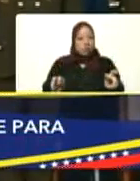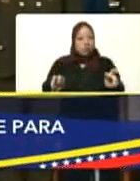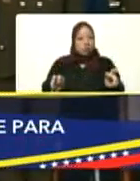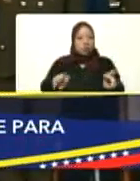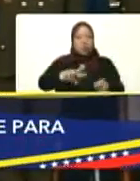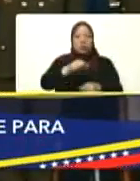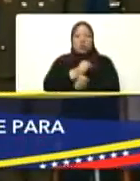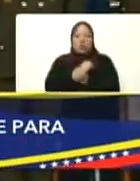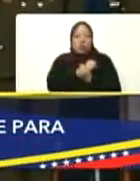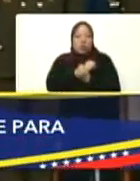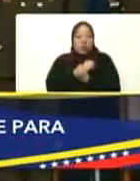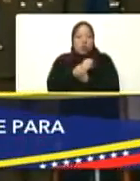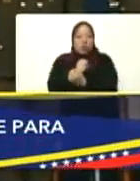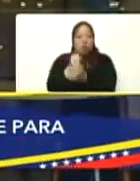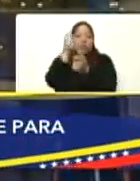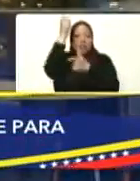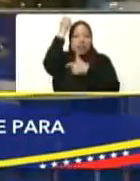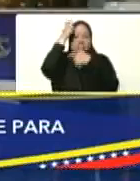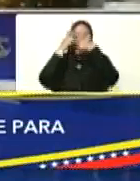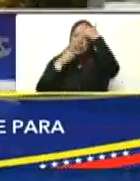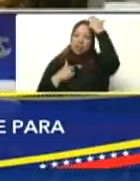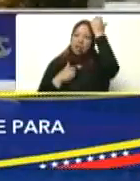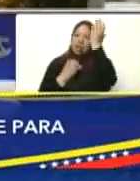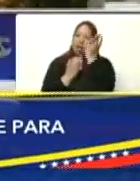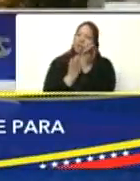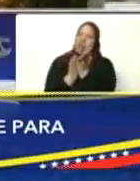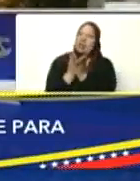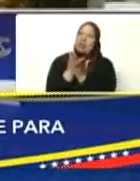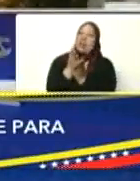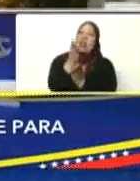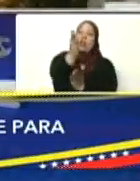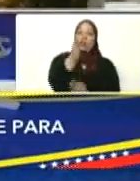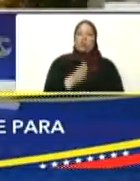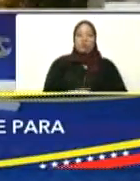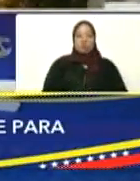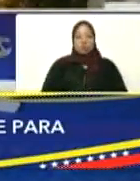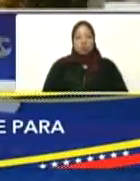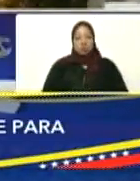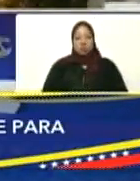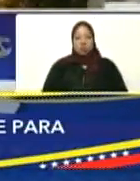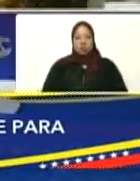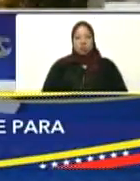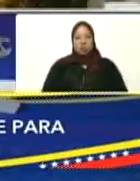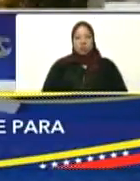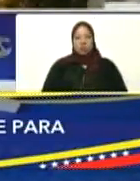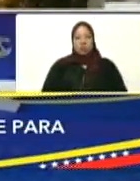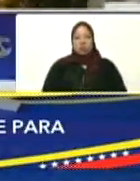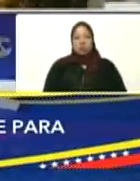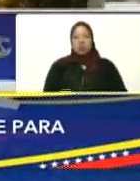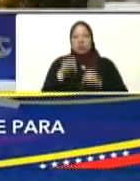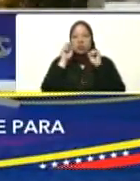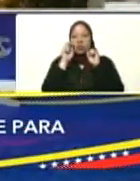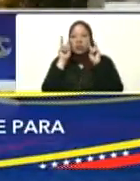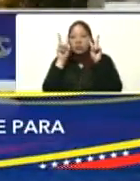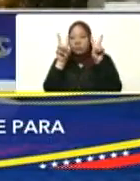Nuestro amado y eterno comandante Hugo Rafael Chávez Frías. Fijen su vista en